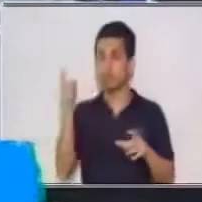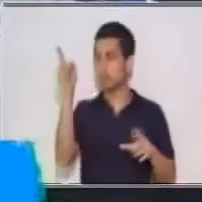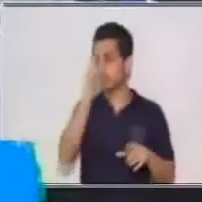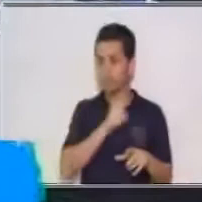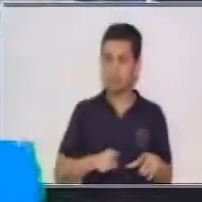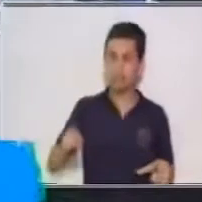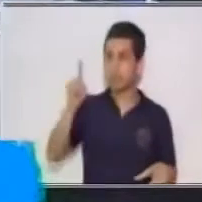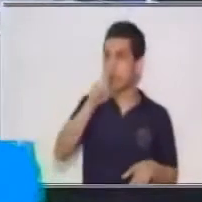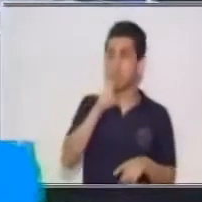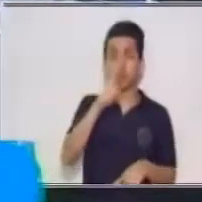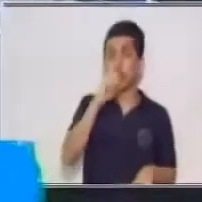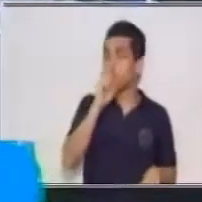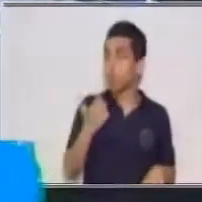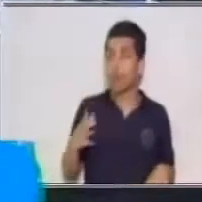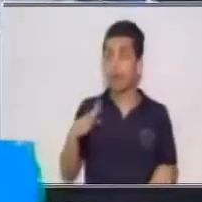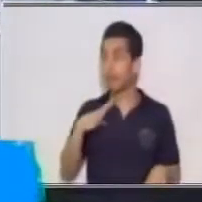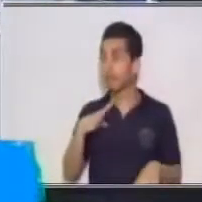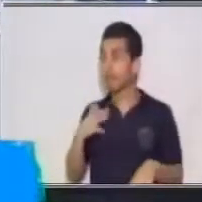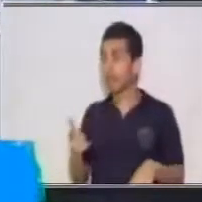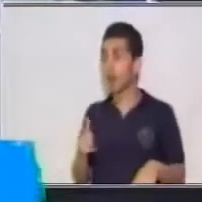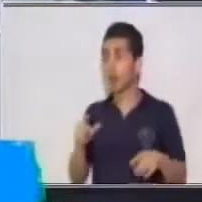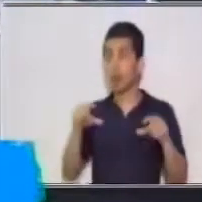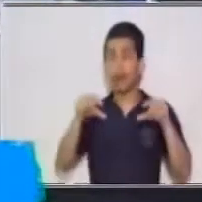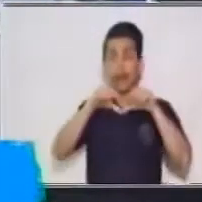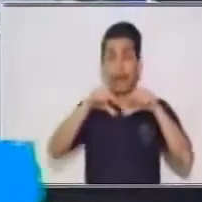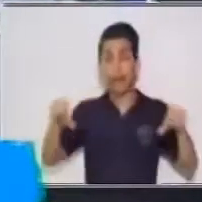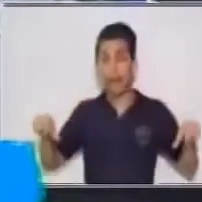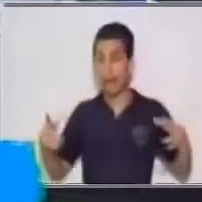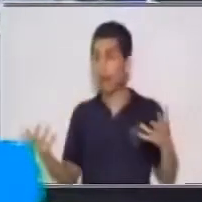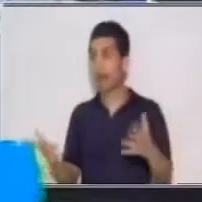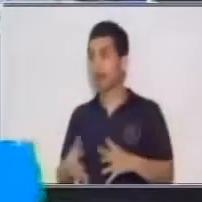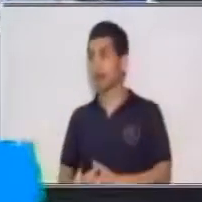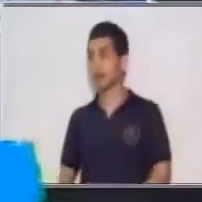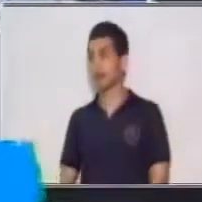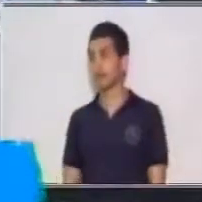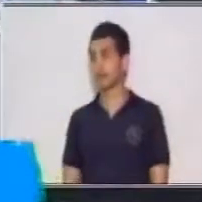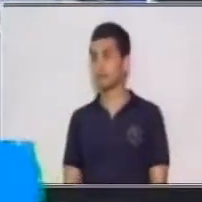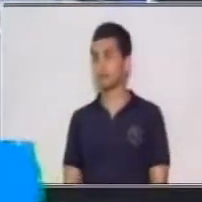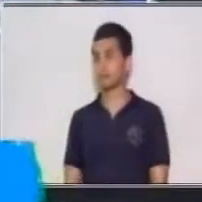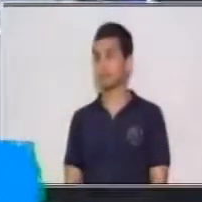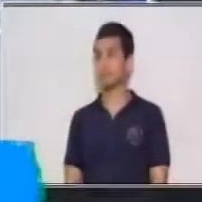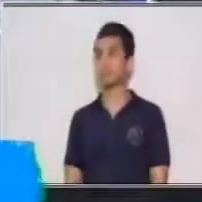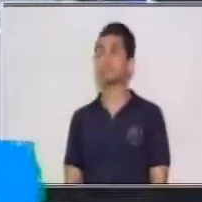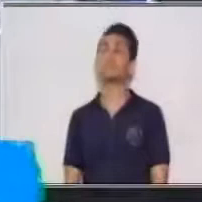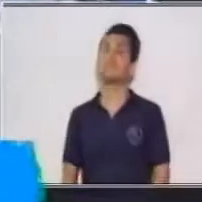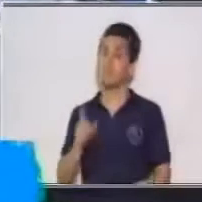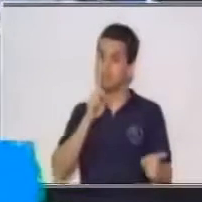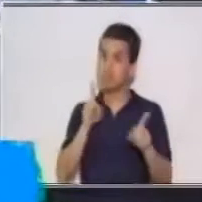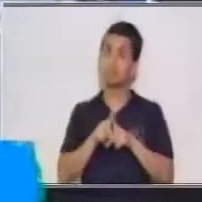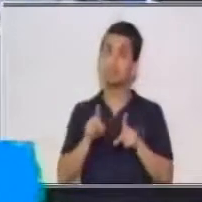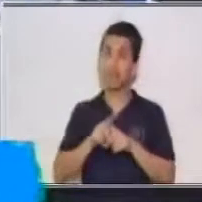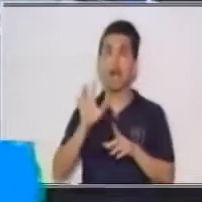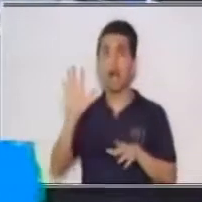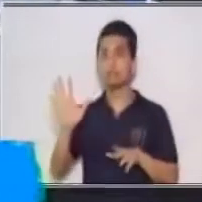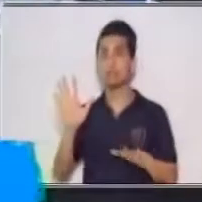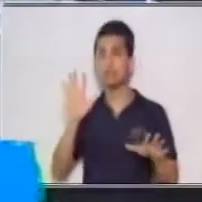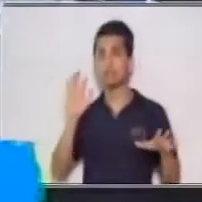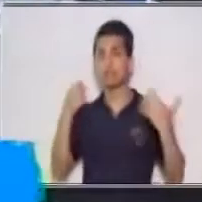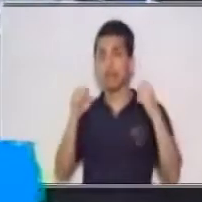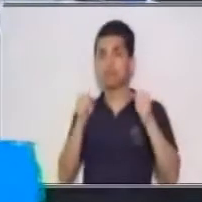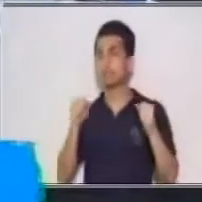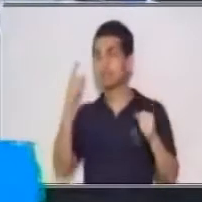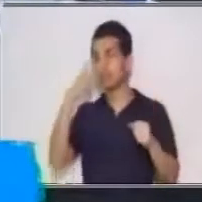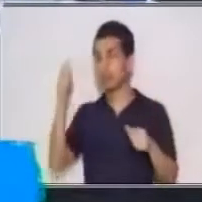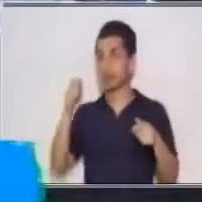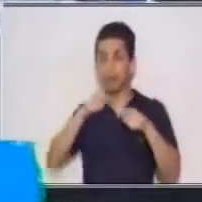no tienes un compás o no tienes una regla? Muy bien. De esa forma lo hacen también en algunos lugares cuando quieren hacer